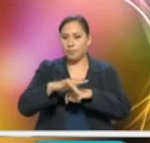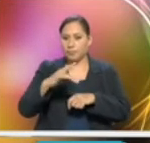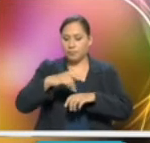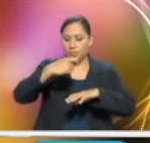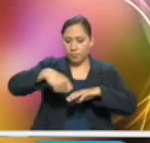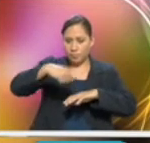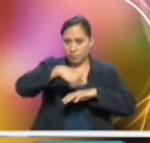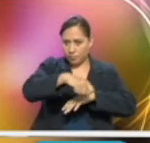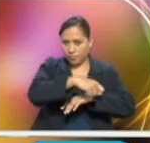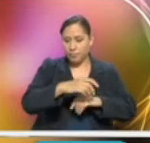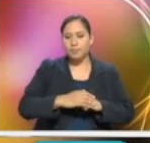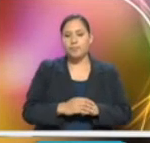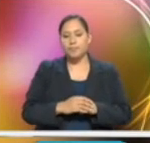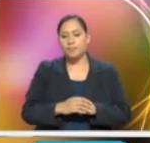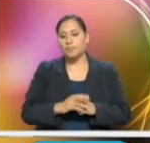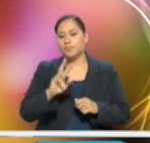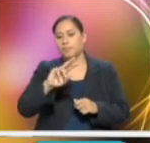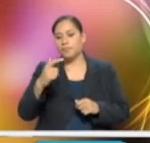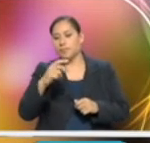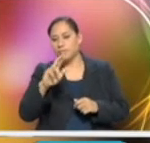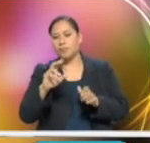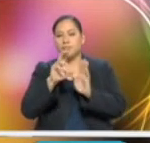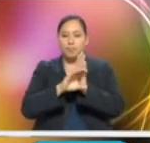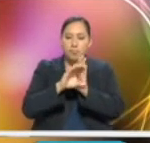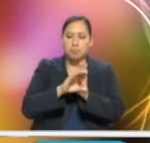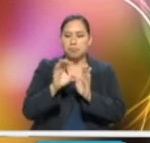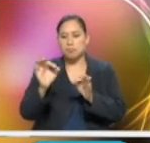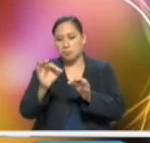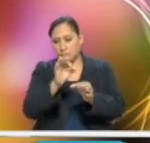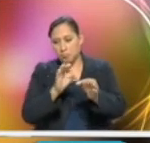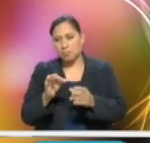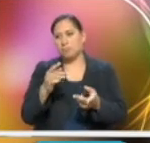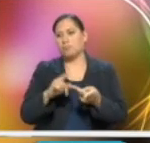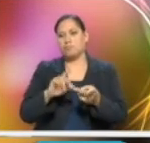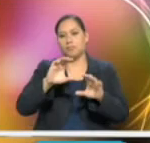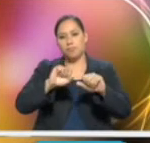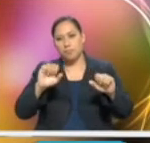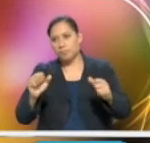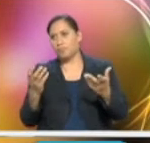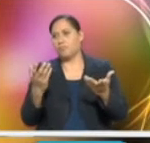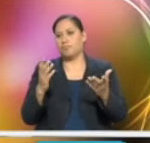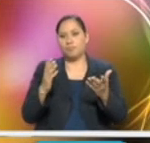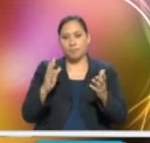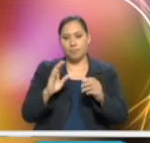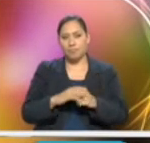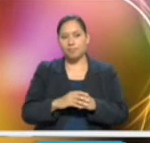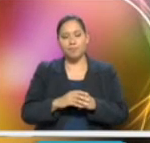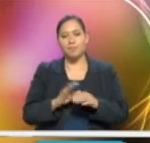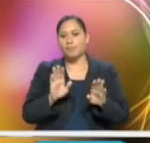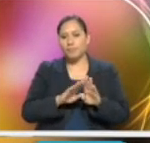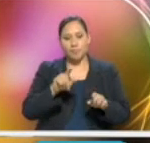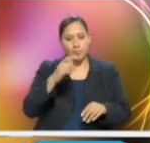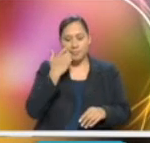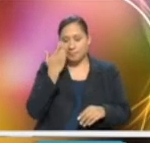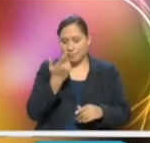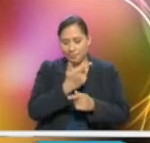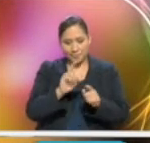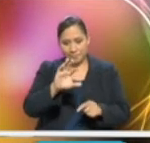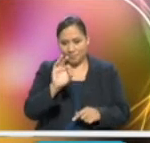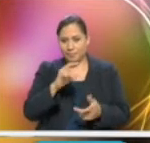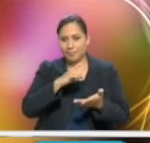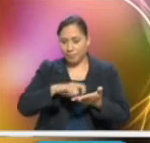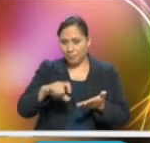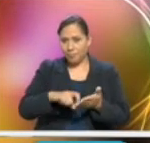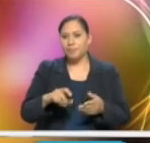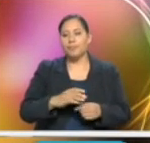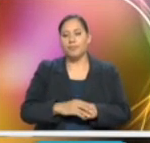rallado. 200 gramos de algún embutido, ya sea jamón, Ajá. ya sea chorizo, ya sea pepperoni. Lo que cada quien quiera, Eso. le